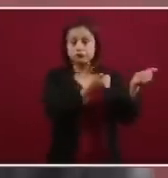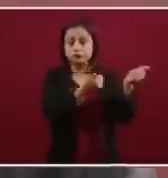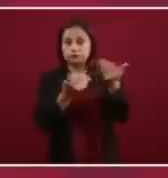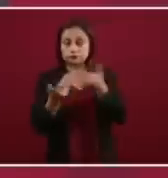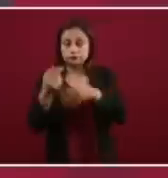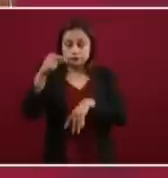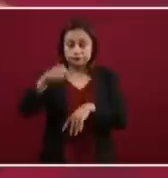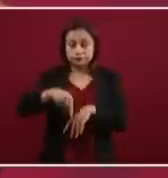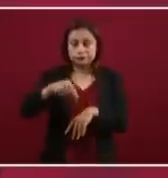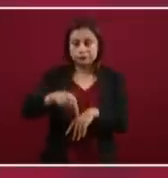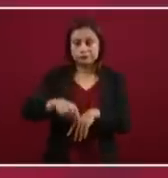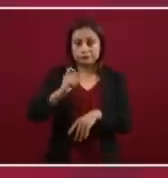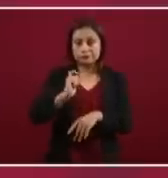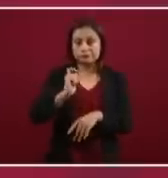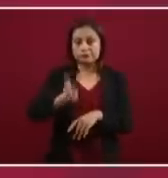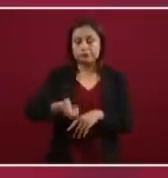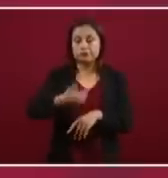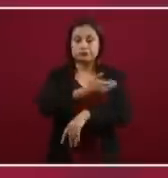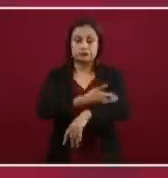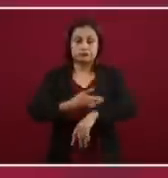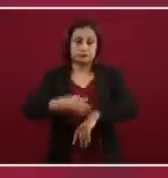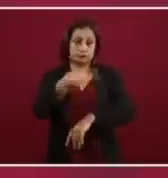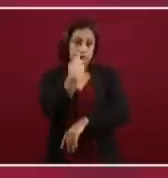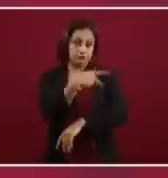Entonces, tengo información